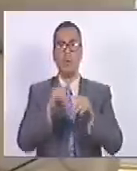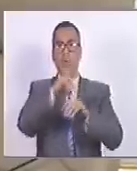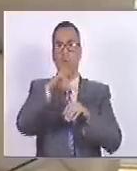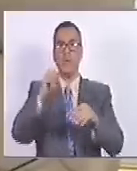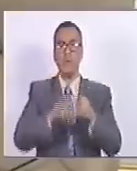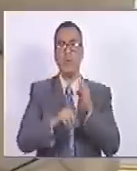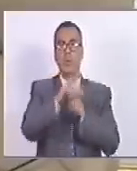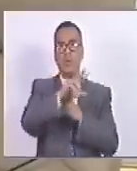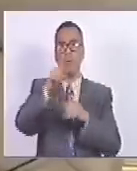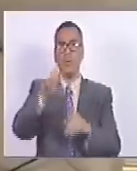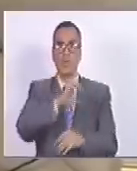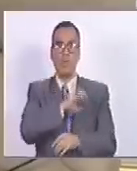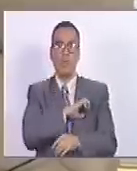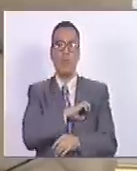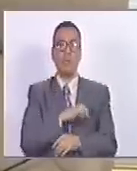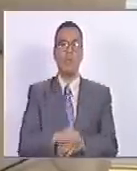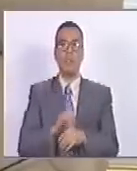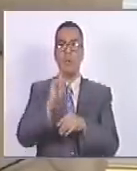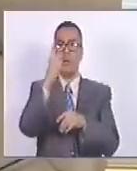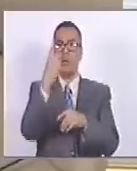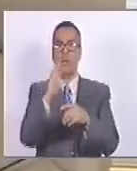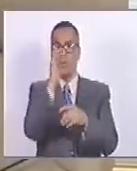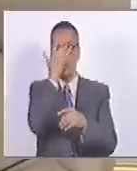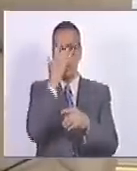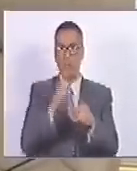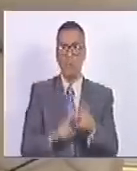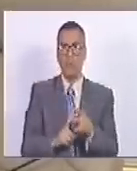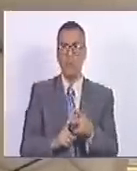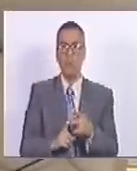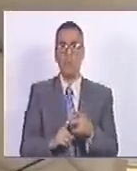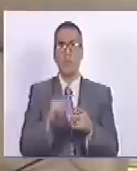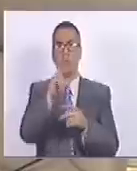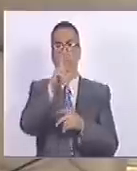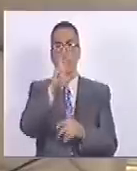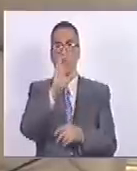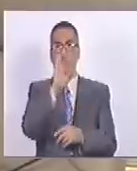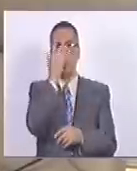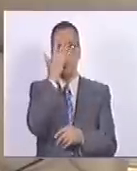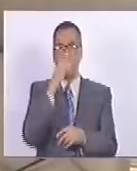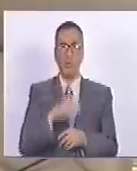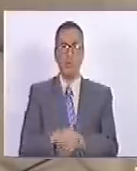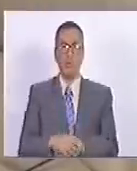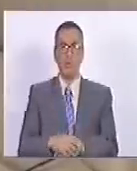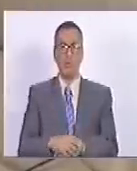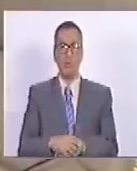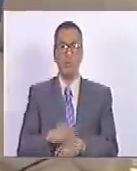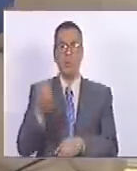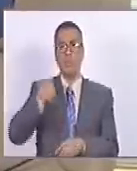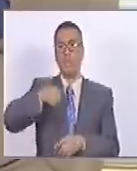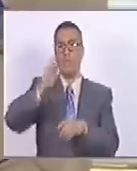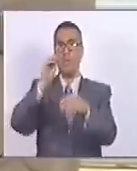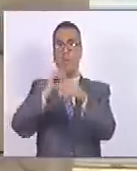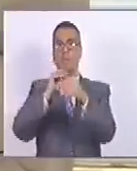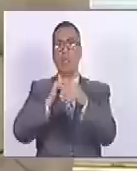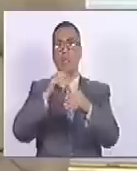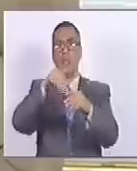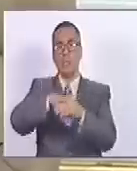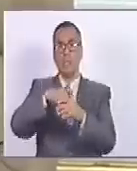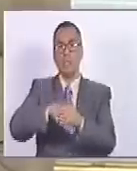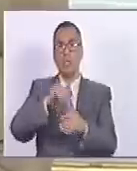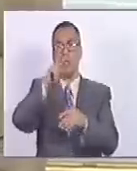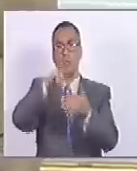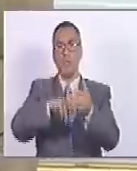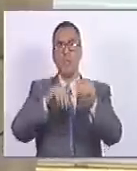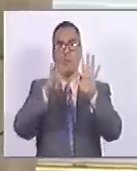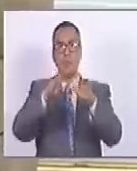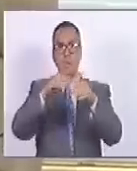30, 31 de enero, 1 de febrero, 2 de febrero, 3 de febrero. Teníamos que convocar las elecciones el 3 de febrero de 2019 y